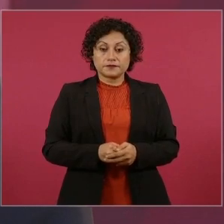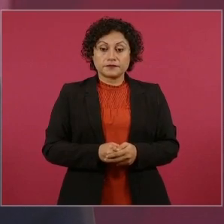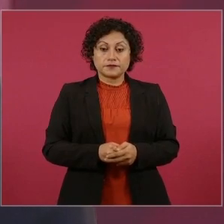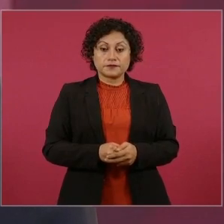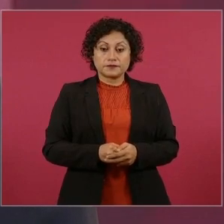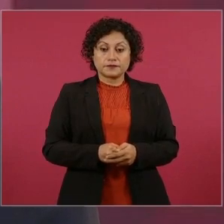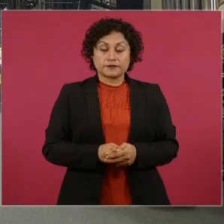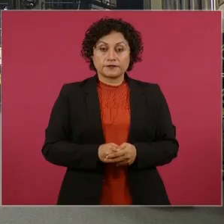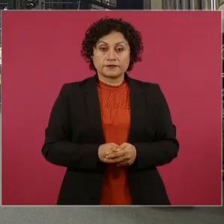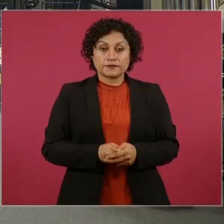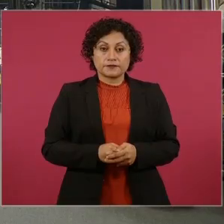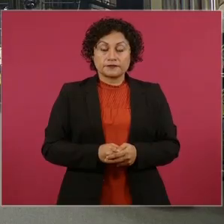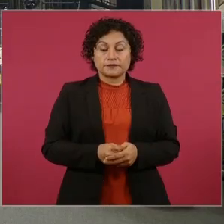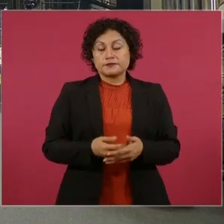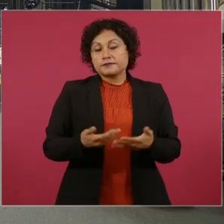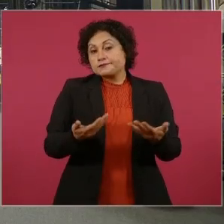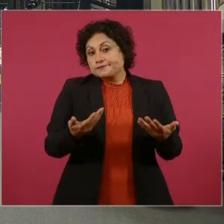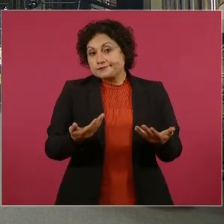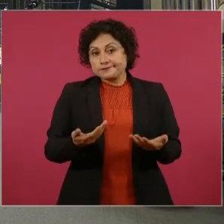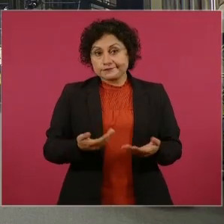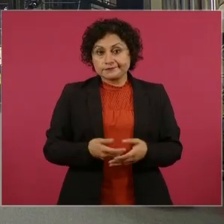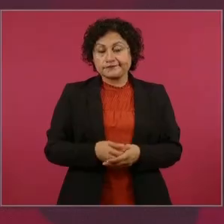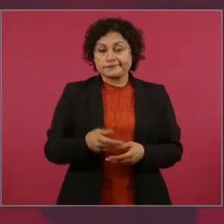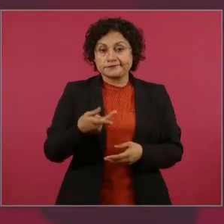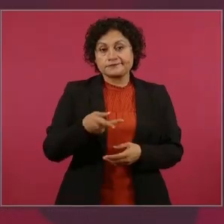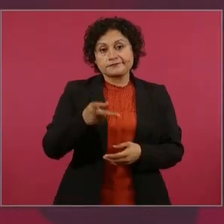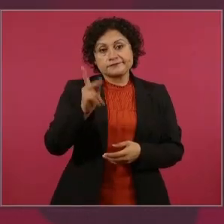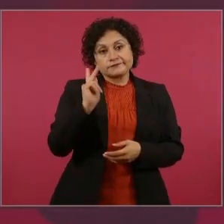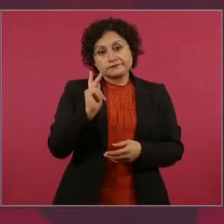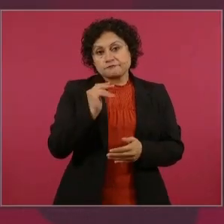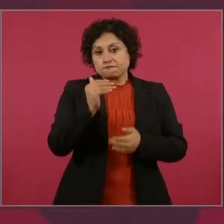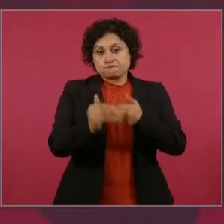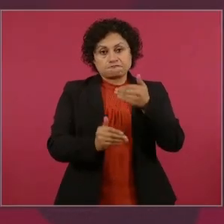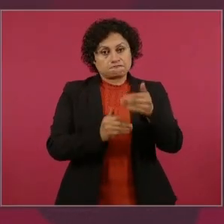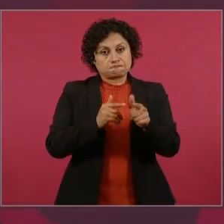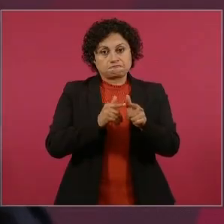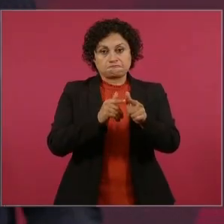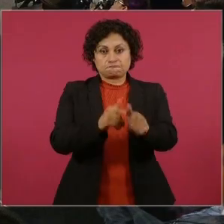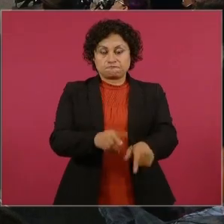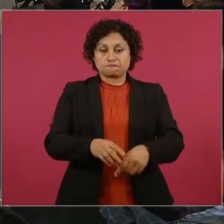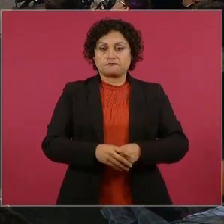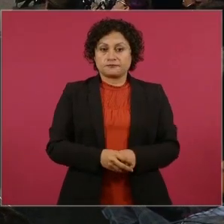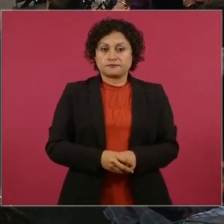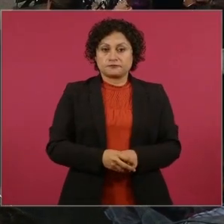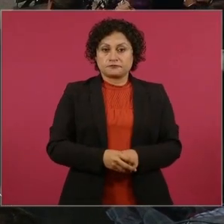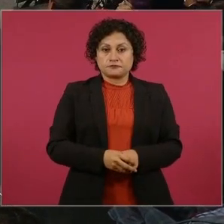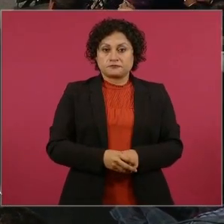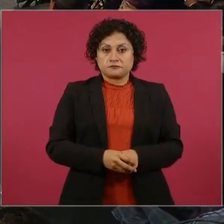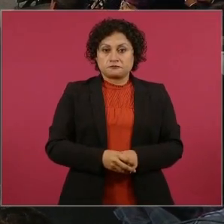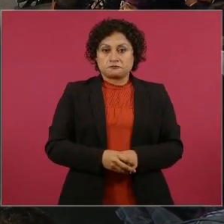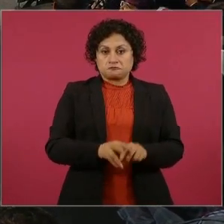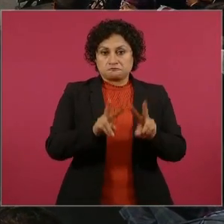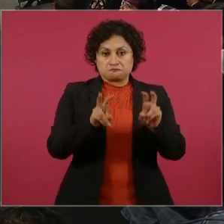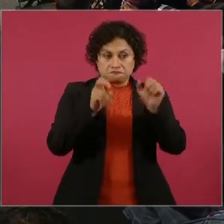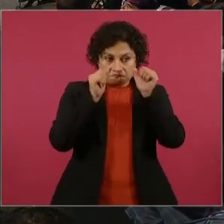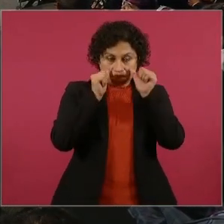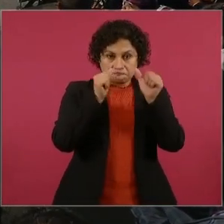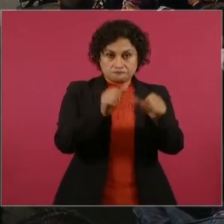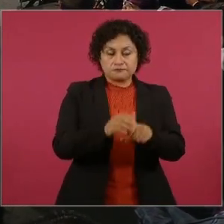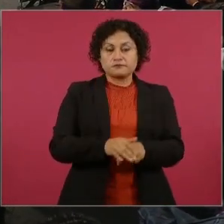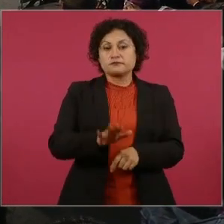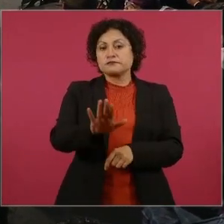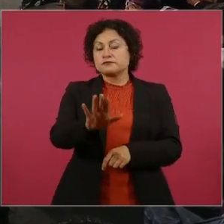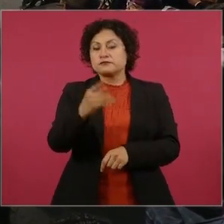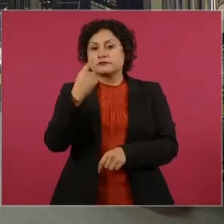jóvenes Pero bueno vamos a a continuar presidente atendiendo todo esto regresando a la pregunta